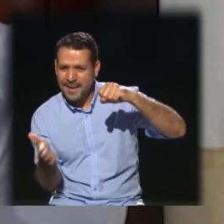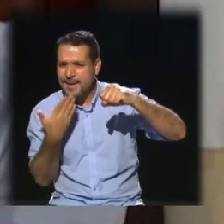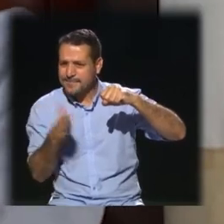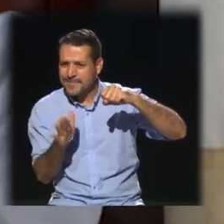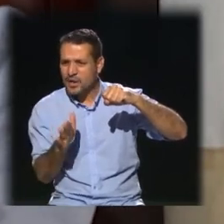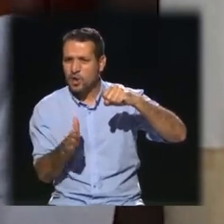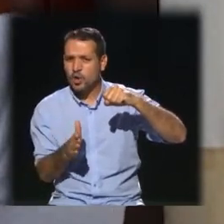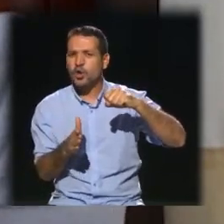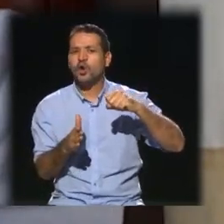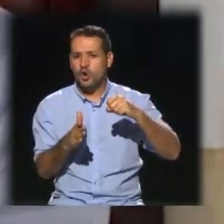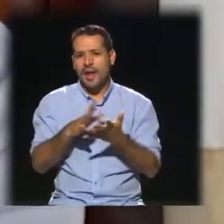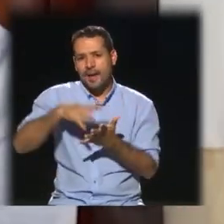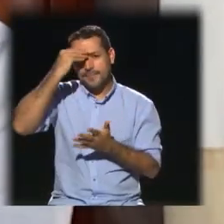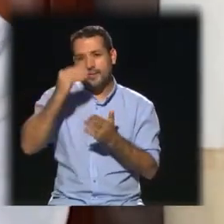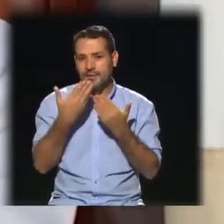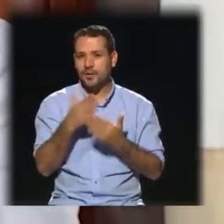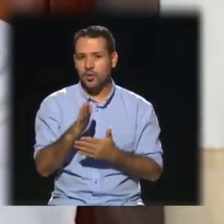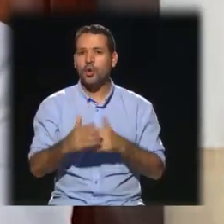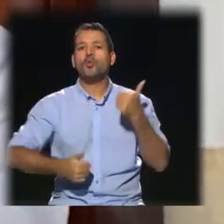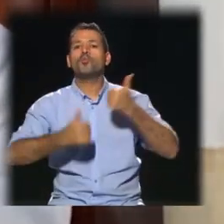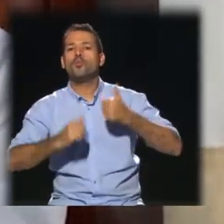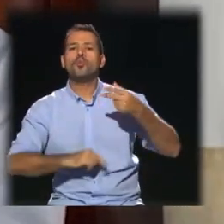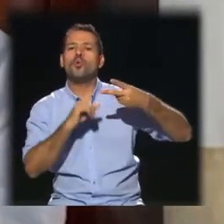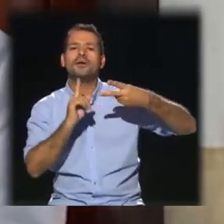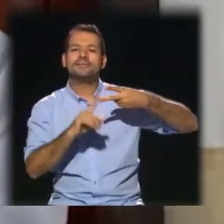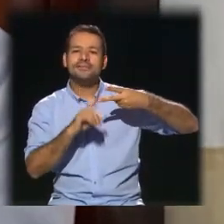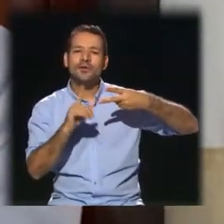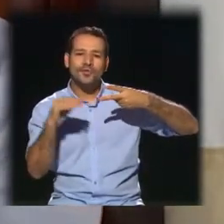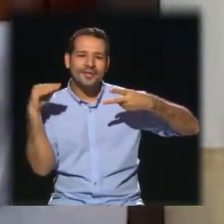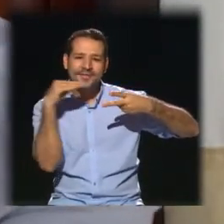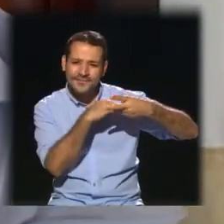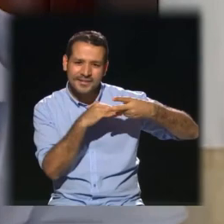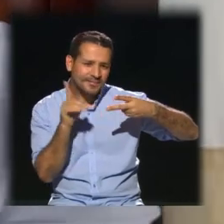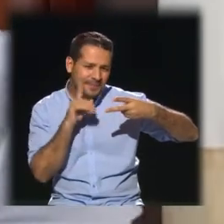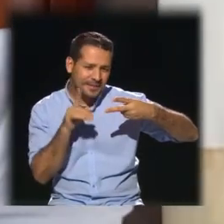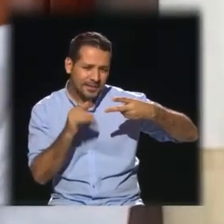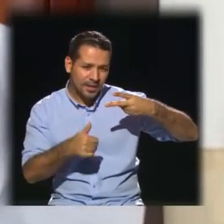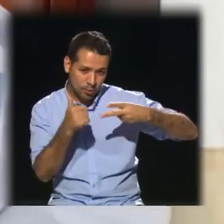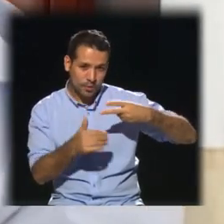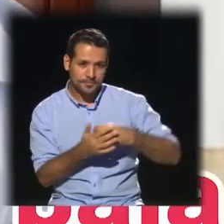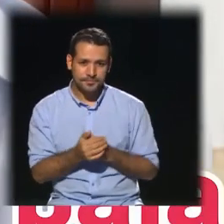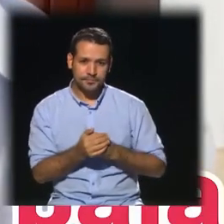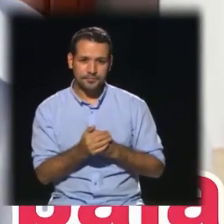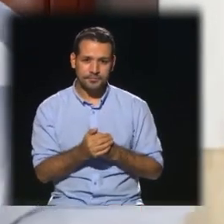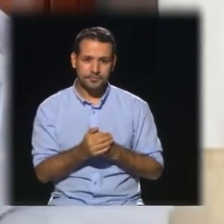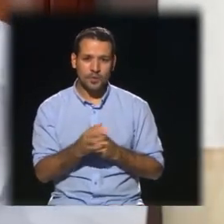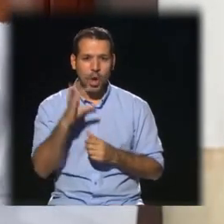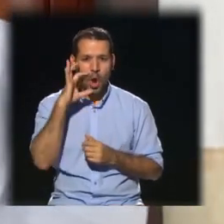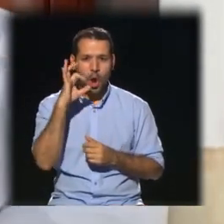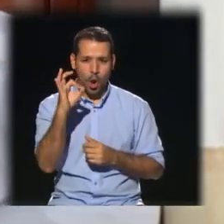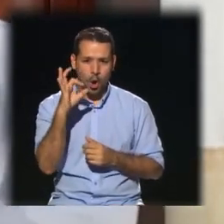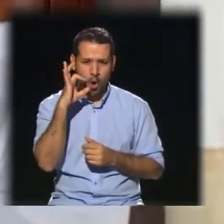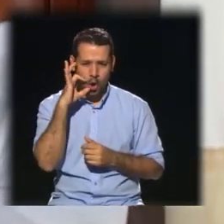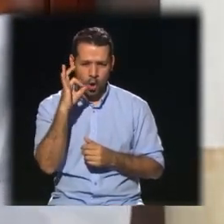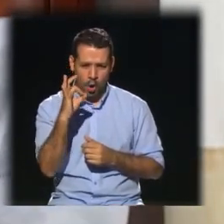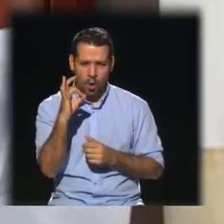más chévere. ¿Ya la viste? Sí, ya la vimos. ¿Cuál es la segunda que vamos a trabajar, chico? La segunda que vamos a trabajar se llama el hombre de paja, la falacia